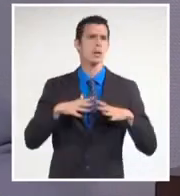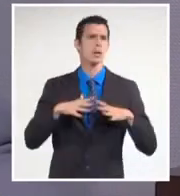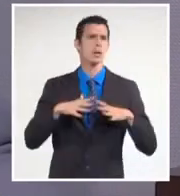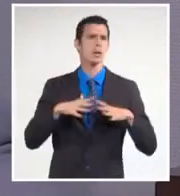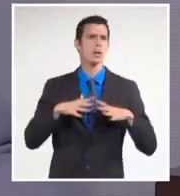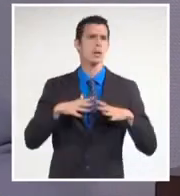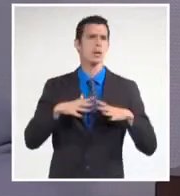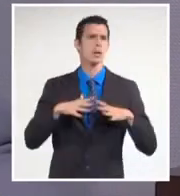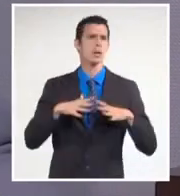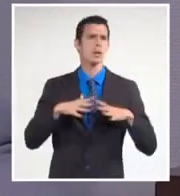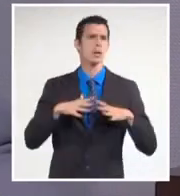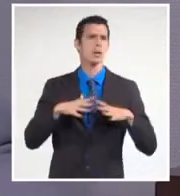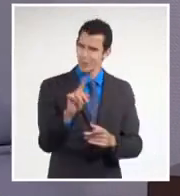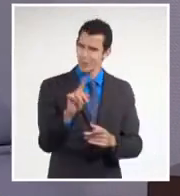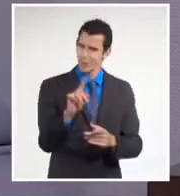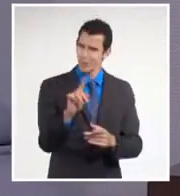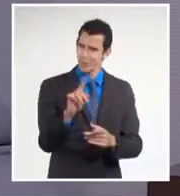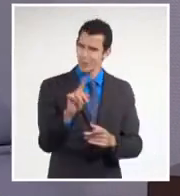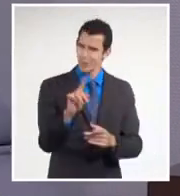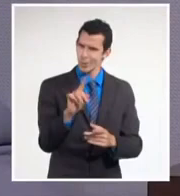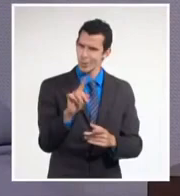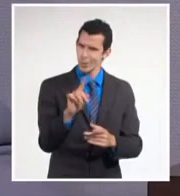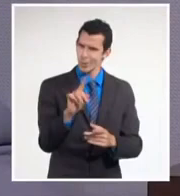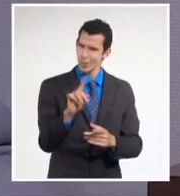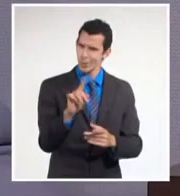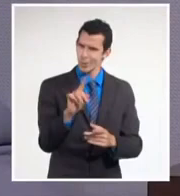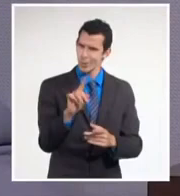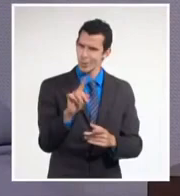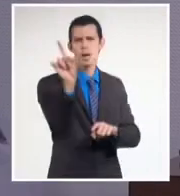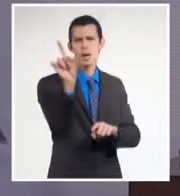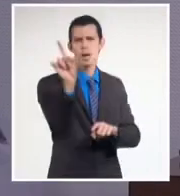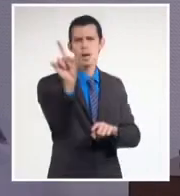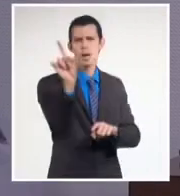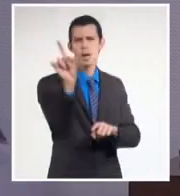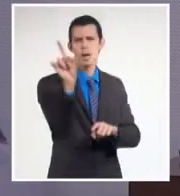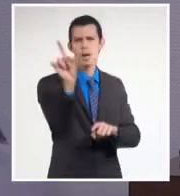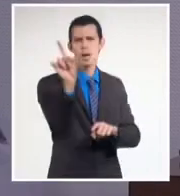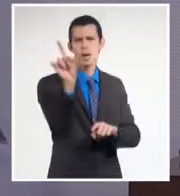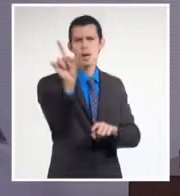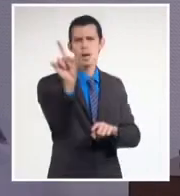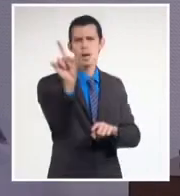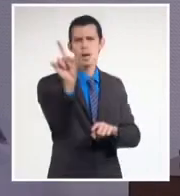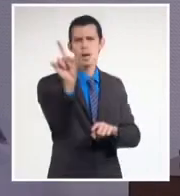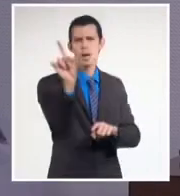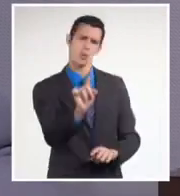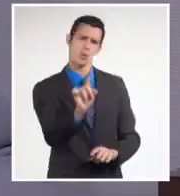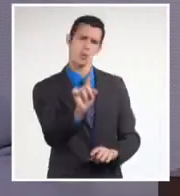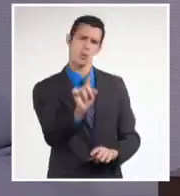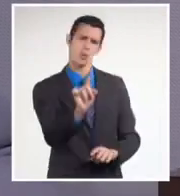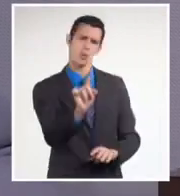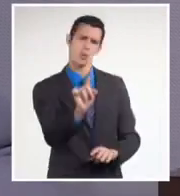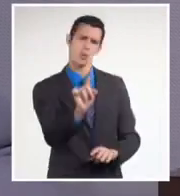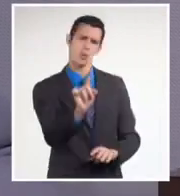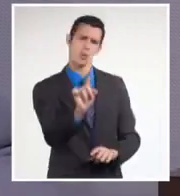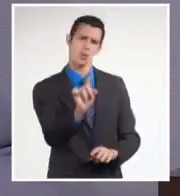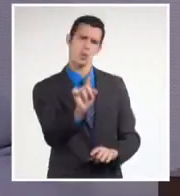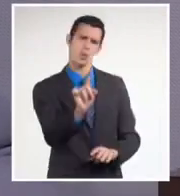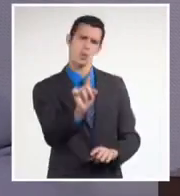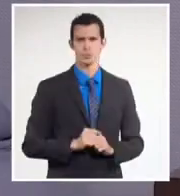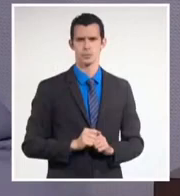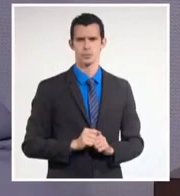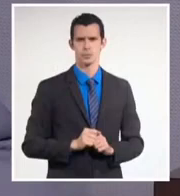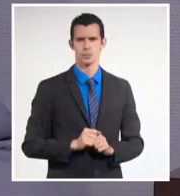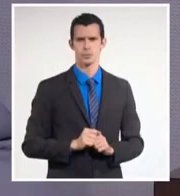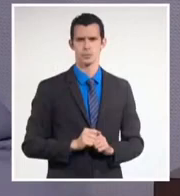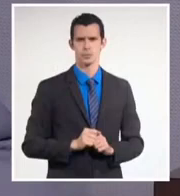tiempos muy importante para Cuba y la ha hecho la dirección del país. ¿Dónde estaría Cuba de no haberse batallado por organizar